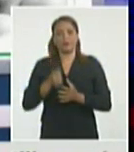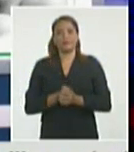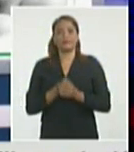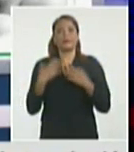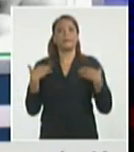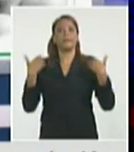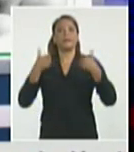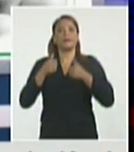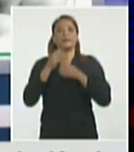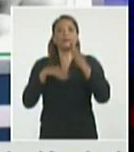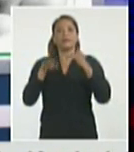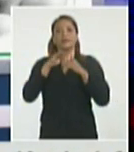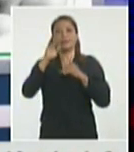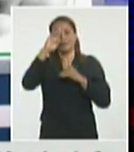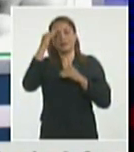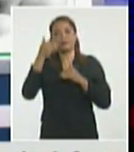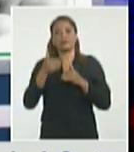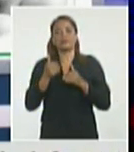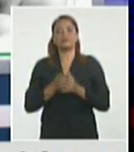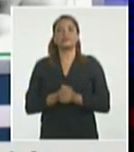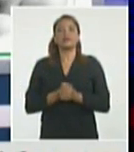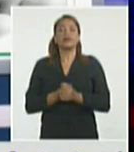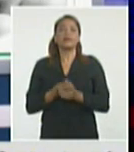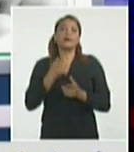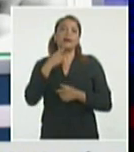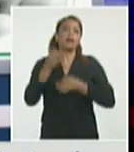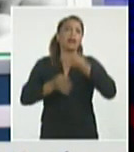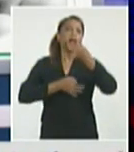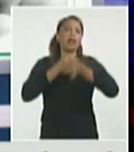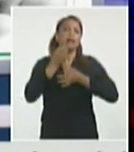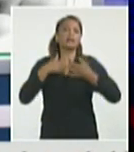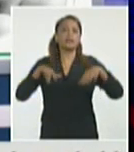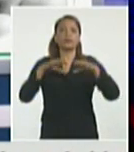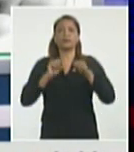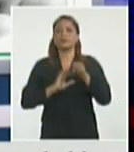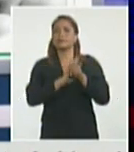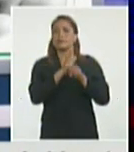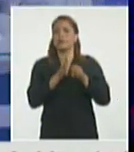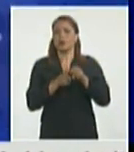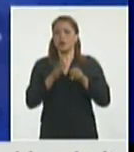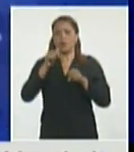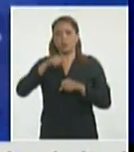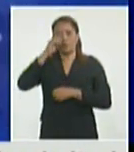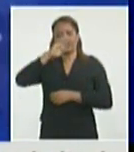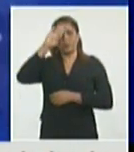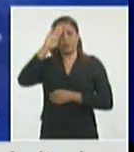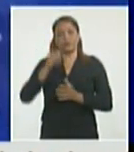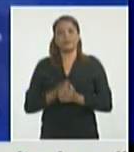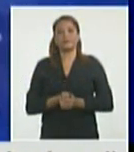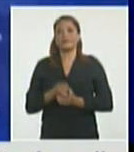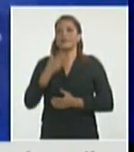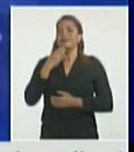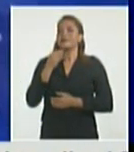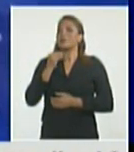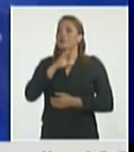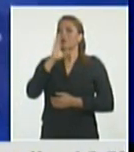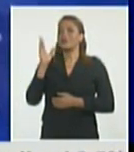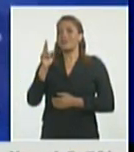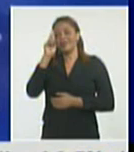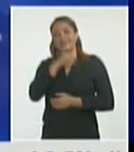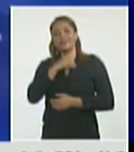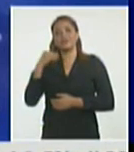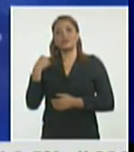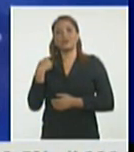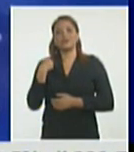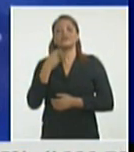Pública, para que nos actualice sobre la situación epidemiológica hoy en nuestro país. Doctor. Buen día, Pepe, a ti y a todo el